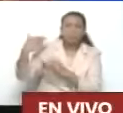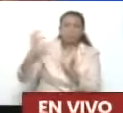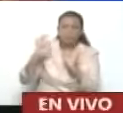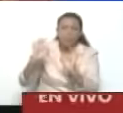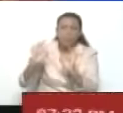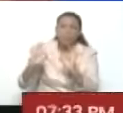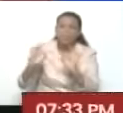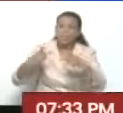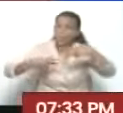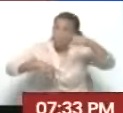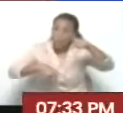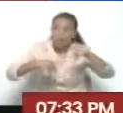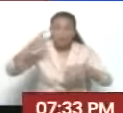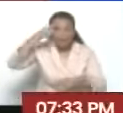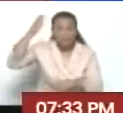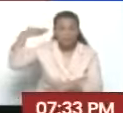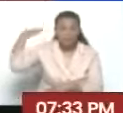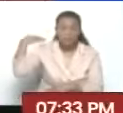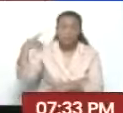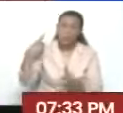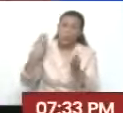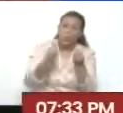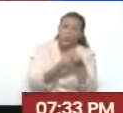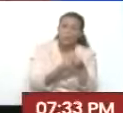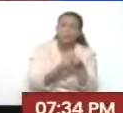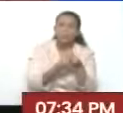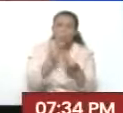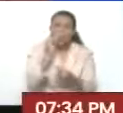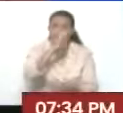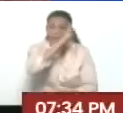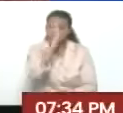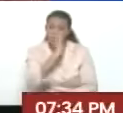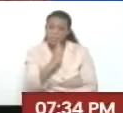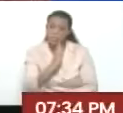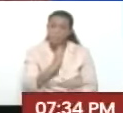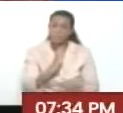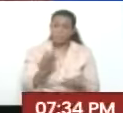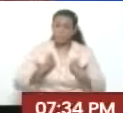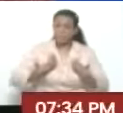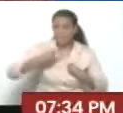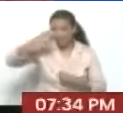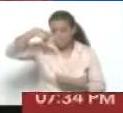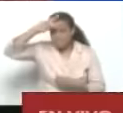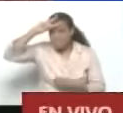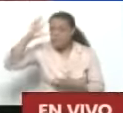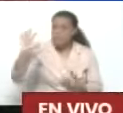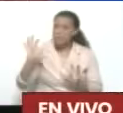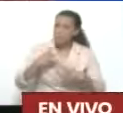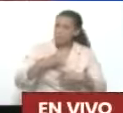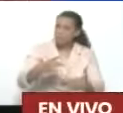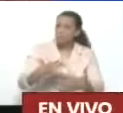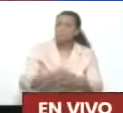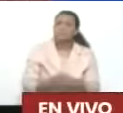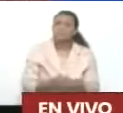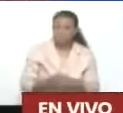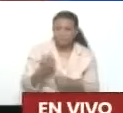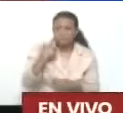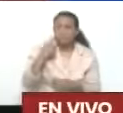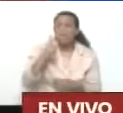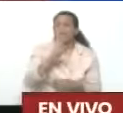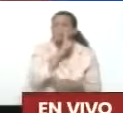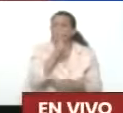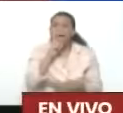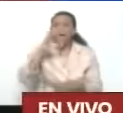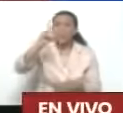en un podcast que hice con un brasilero mexicano muy interesante. Ah, lo vi. Diego Rosarín. Lo